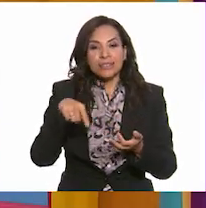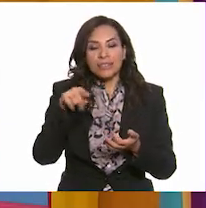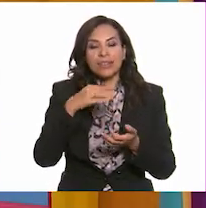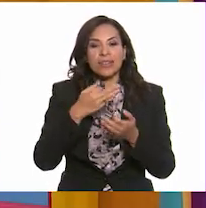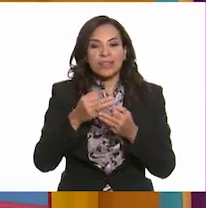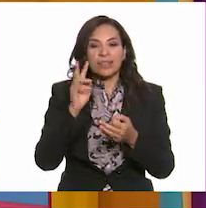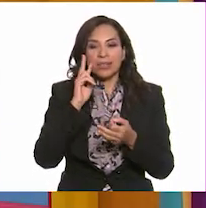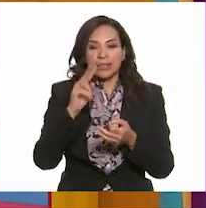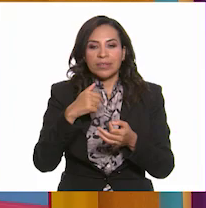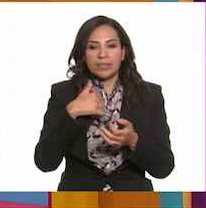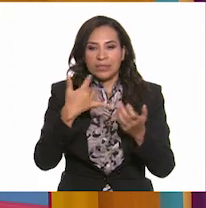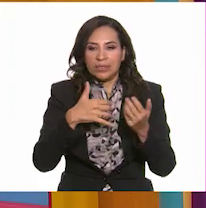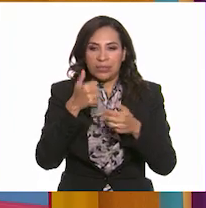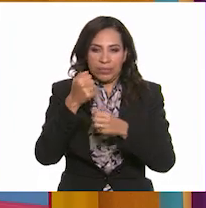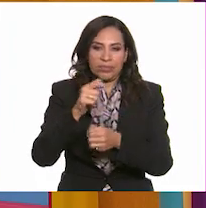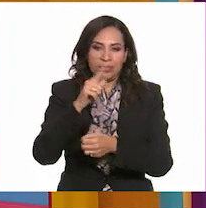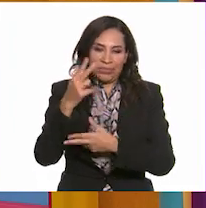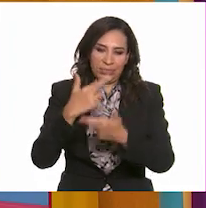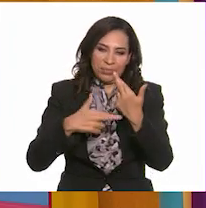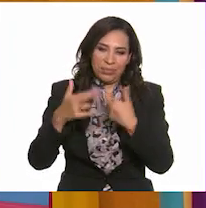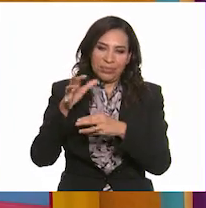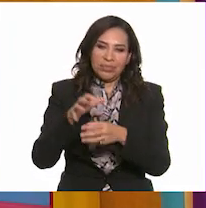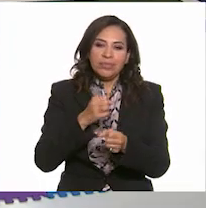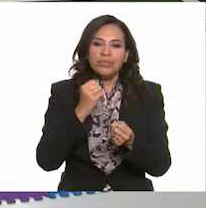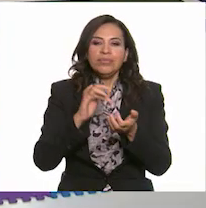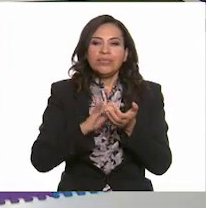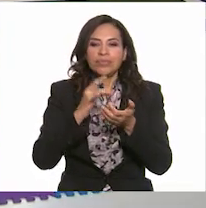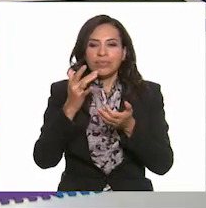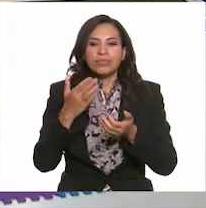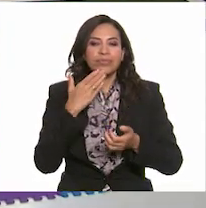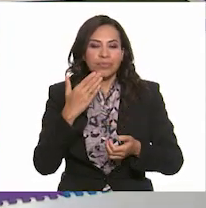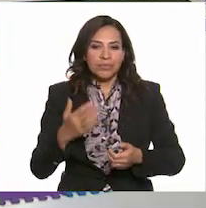Voy a encargarles aquí mi guitarra y después paso por ella. Sí, ¿okay? Perfecto. ¿Te parece?